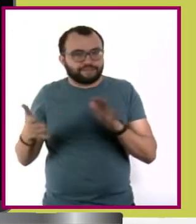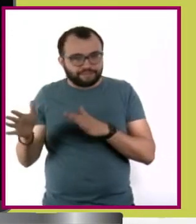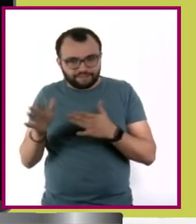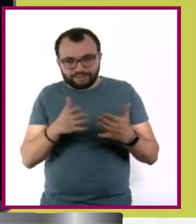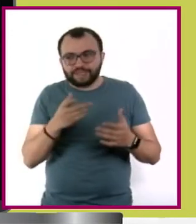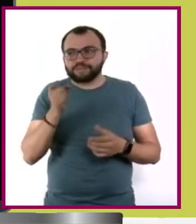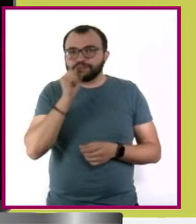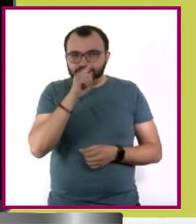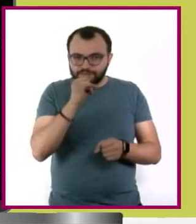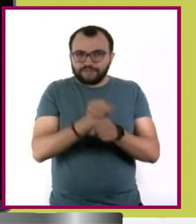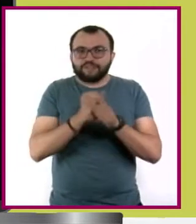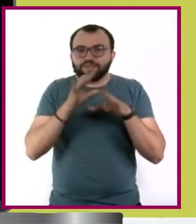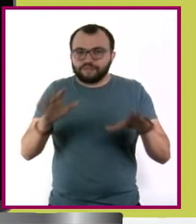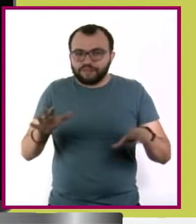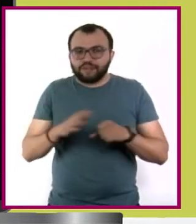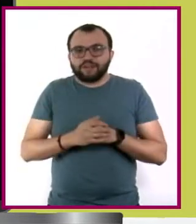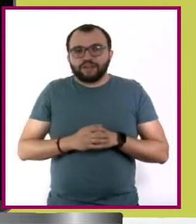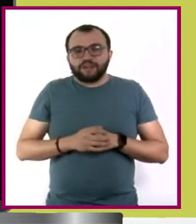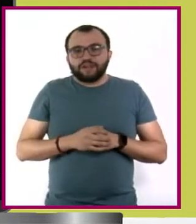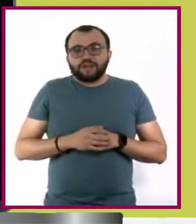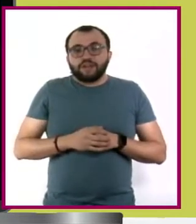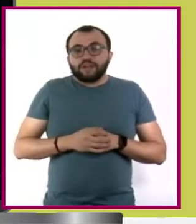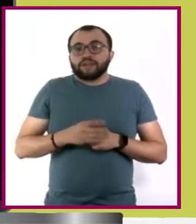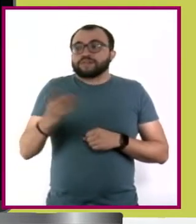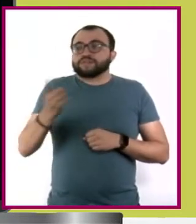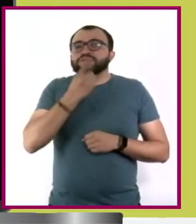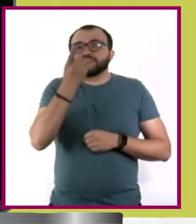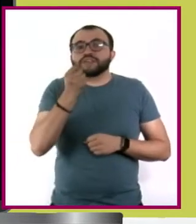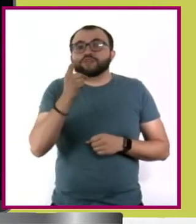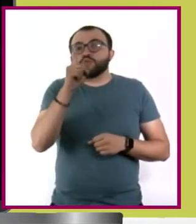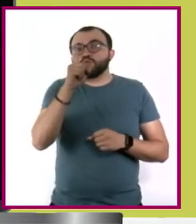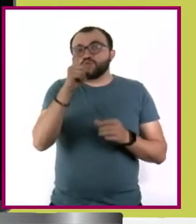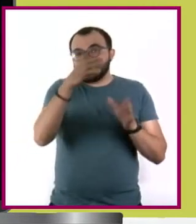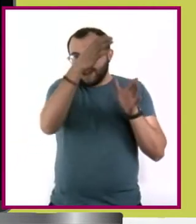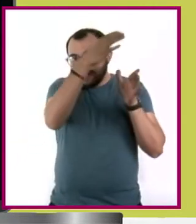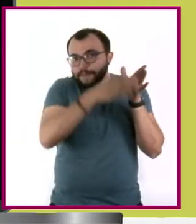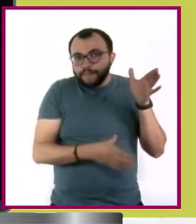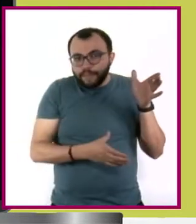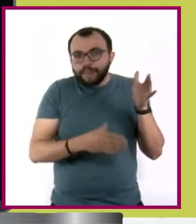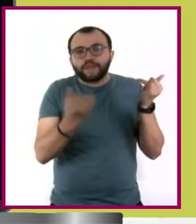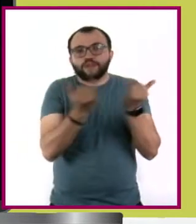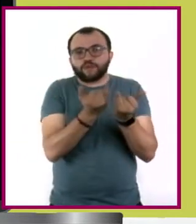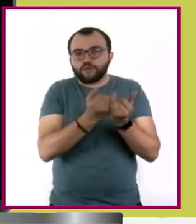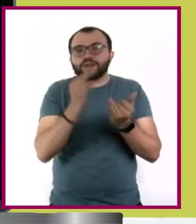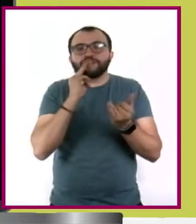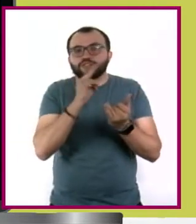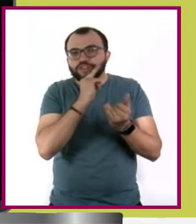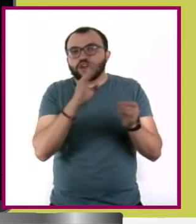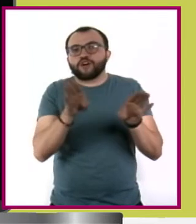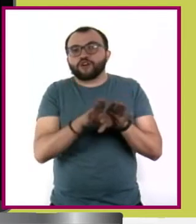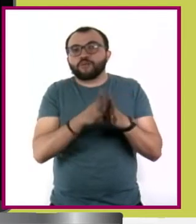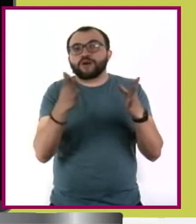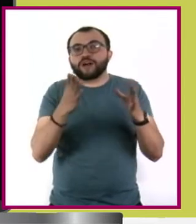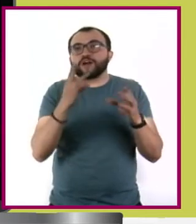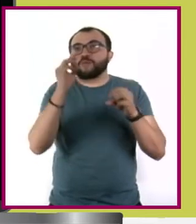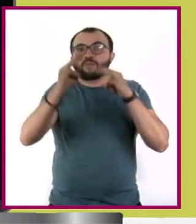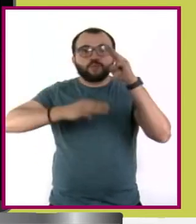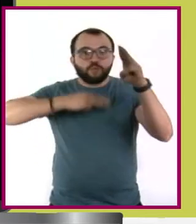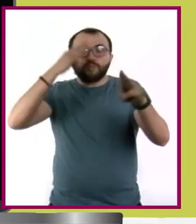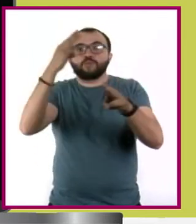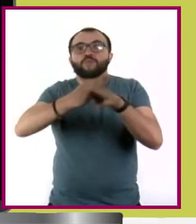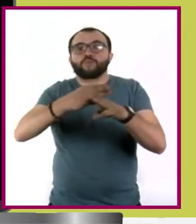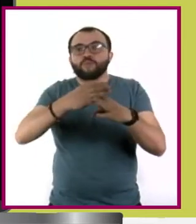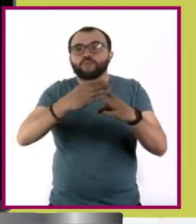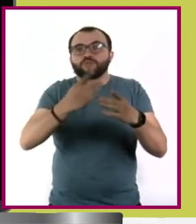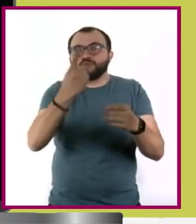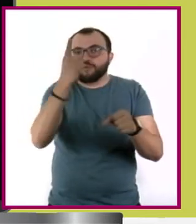medios de información, ¿no? Nos van a decir en una página cómo estuvo el día del mundo. Entonces, es